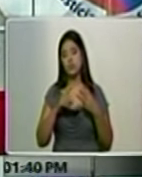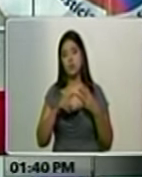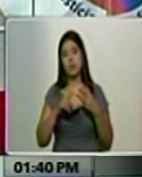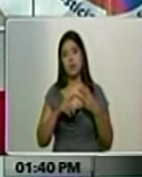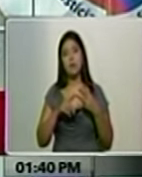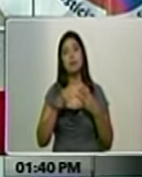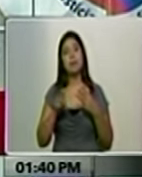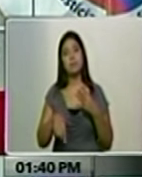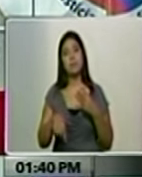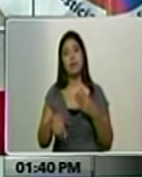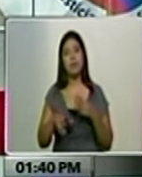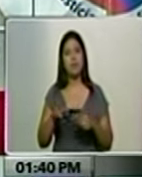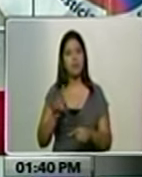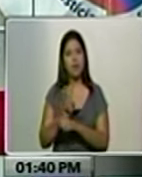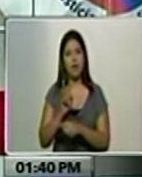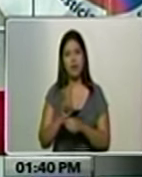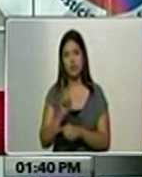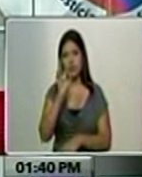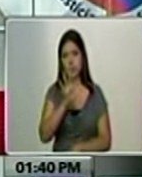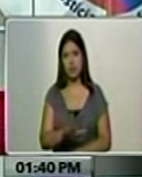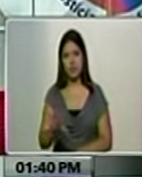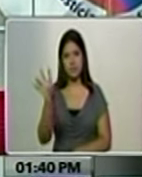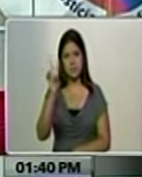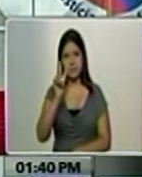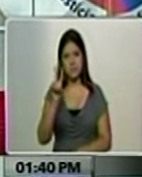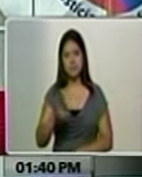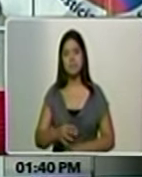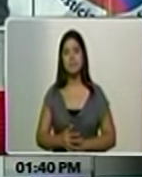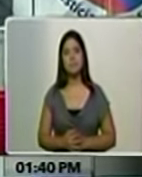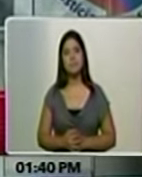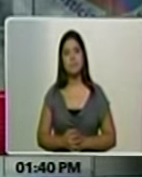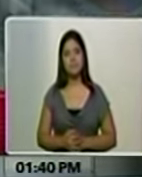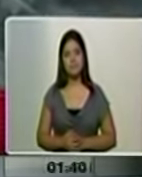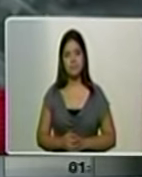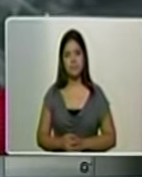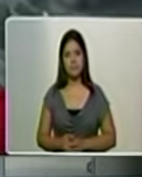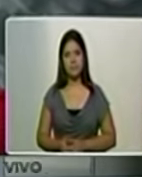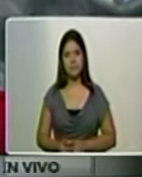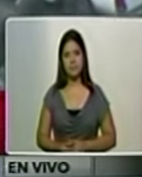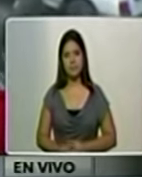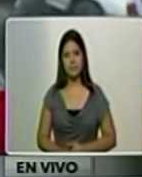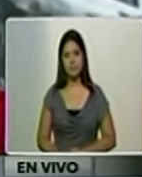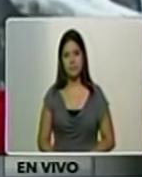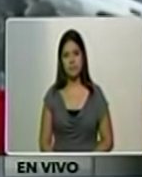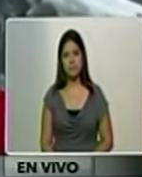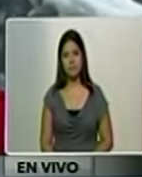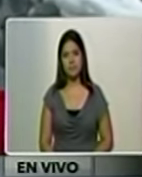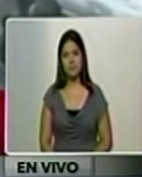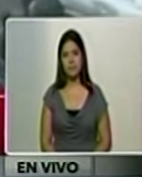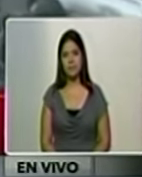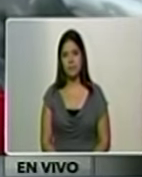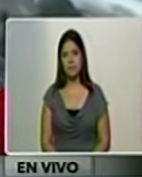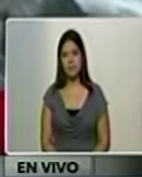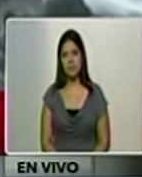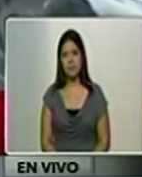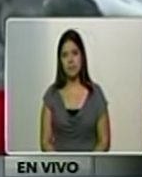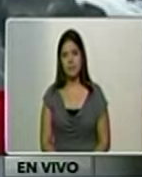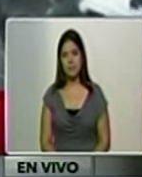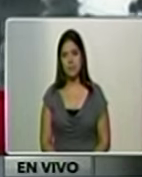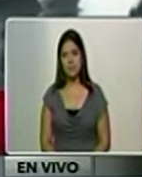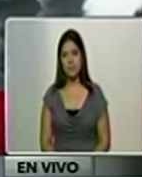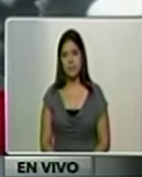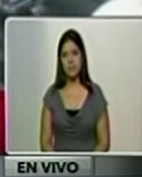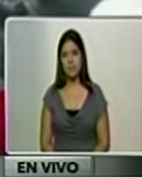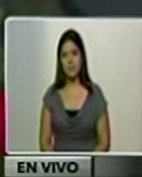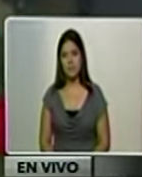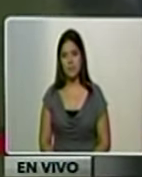en los homicidios violentos en el país. También una de las cosas más importantes que tenemos que ver